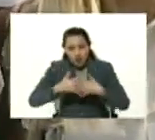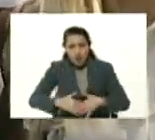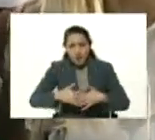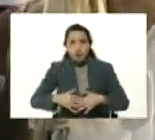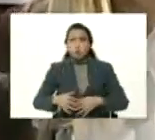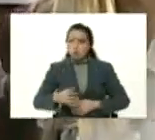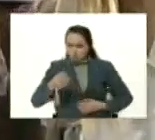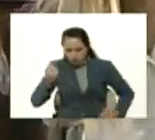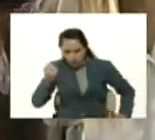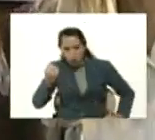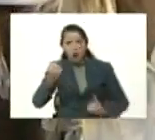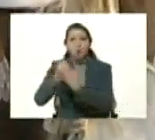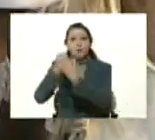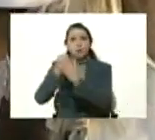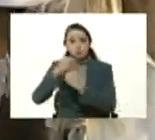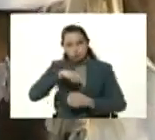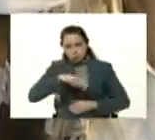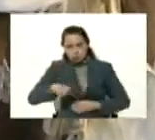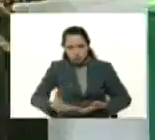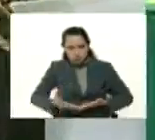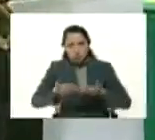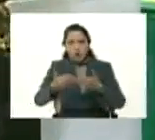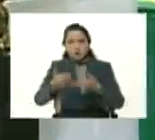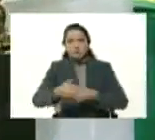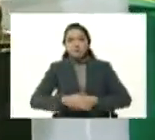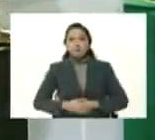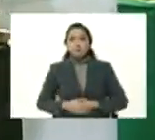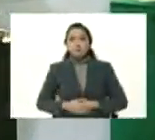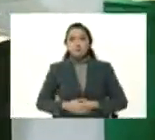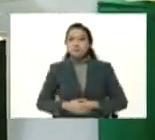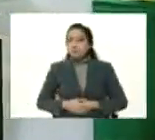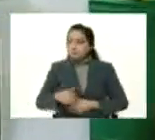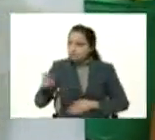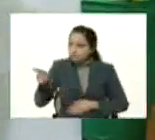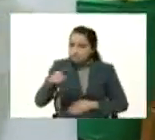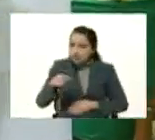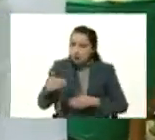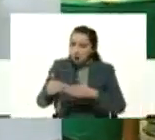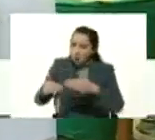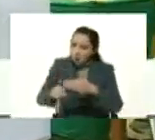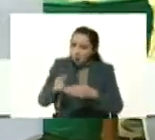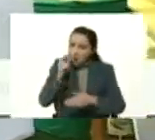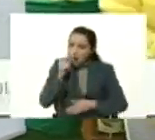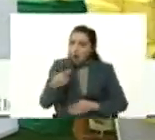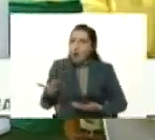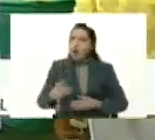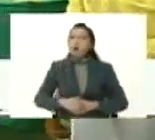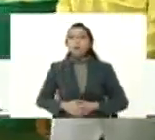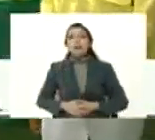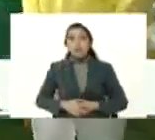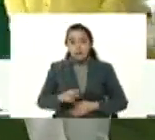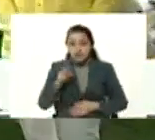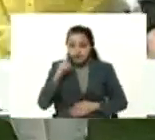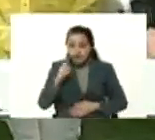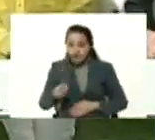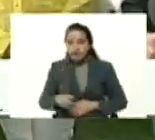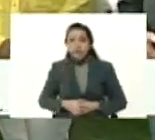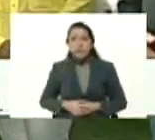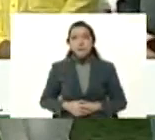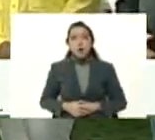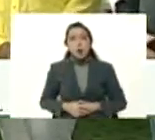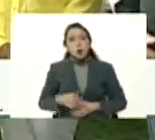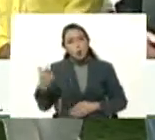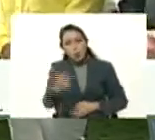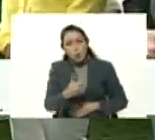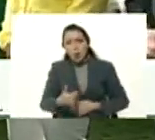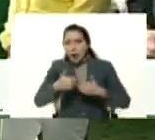cuenten con todo el apoyo. Solo tenemos que, sí, buscar, Ricardo Sánchez, no te escondas. Tenemos que buscar abrirle